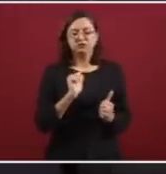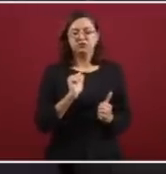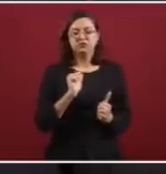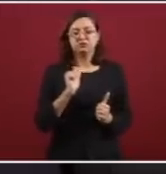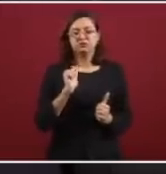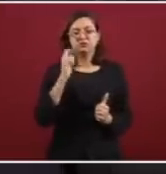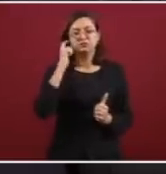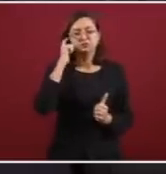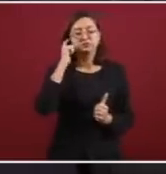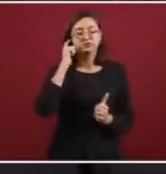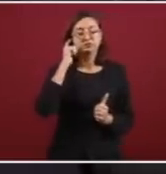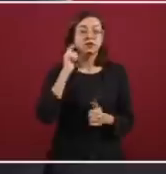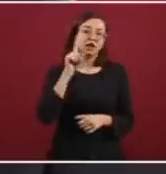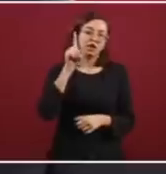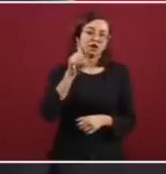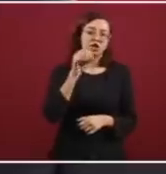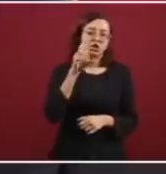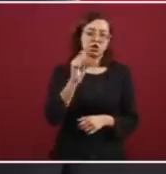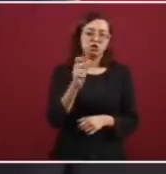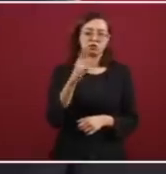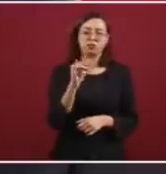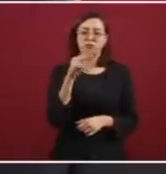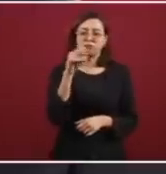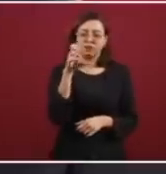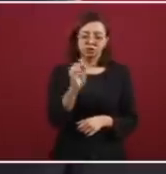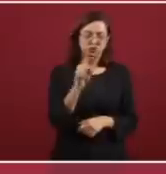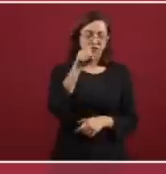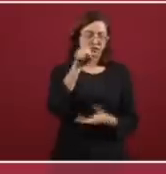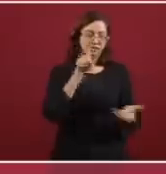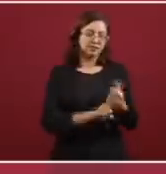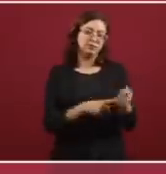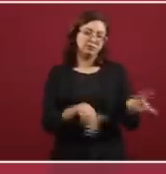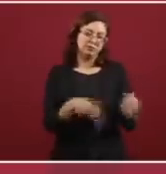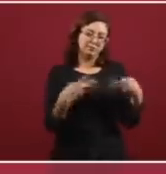llevar a cabo en Los Pinos, se va a subastar